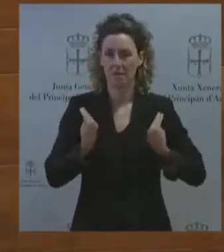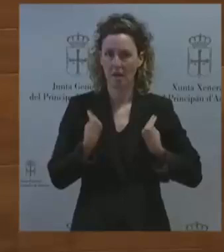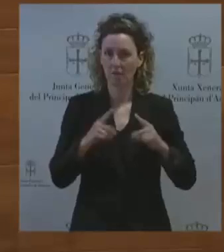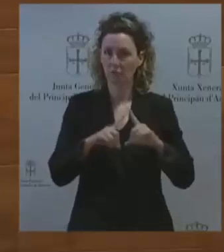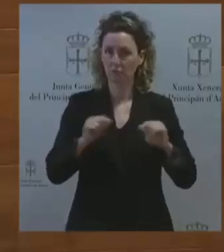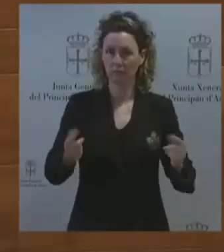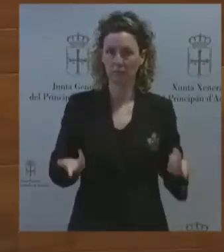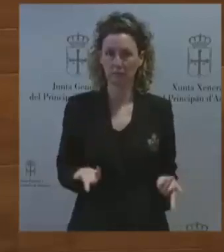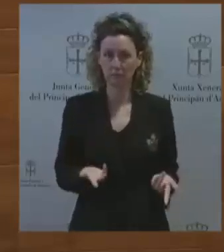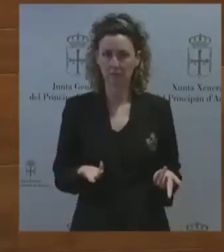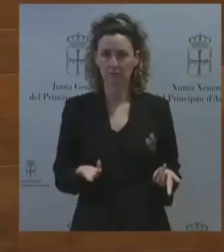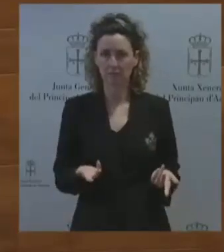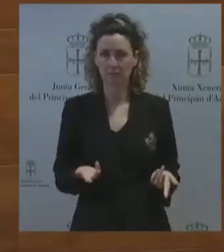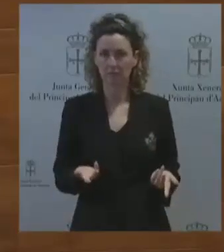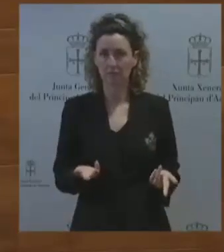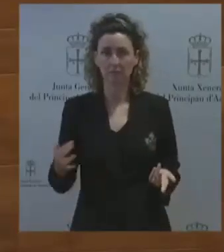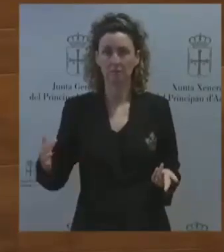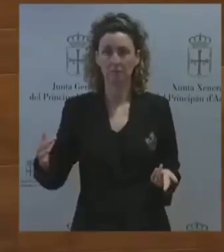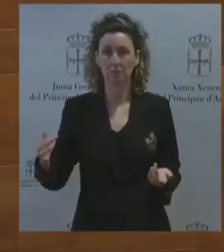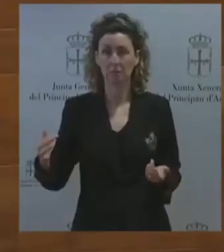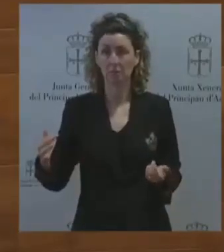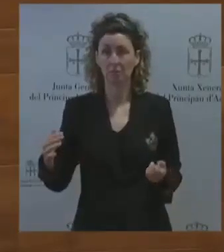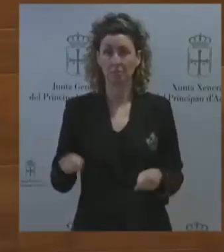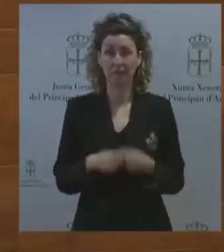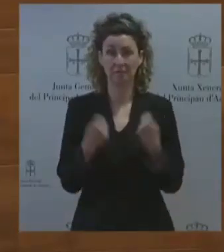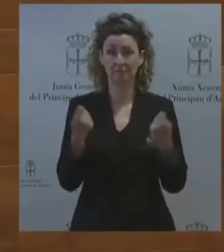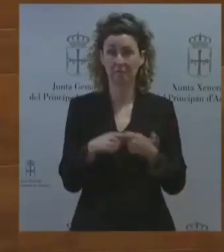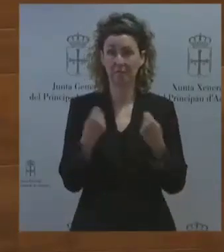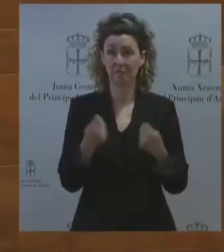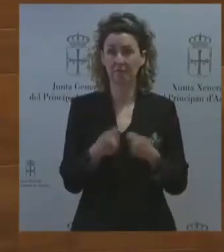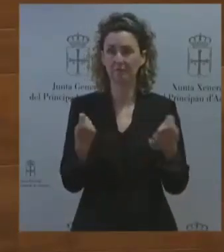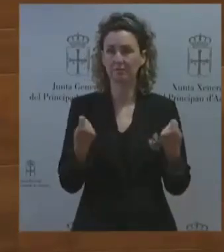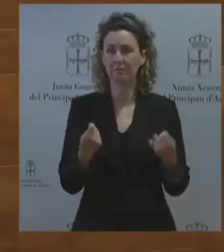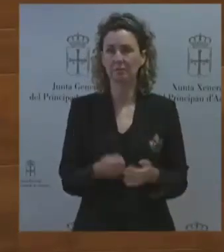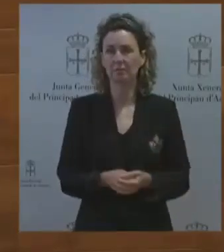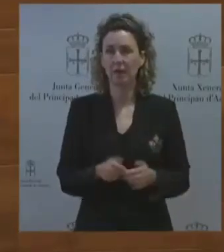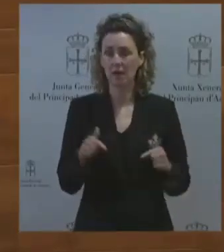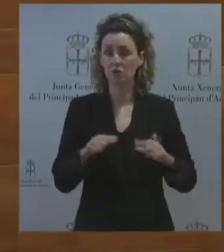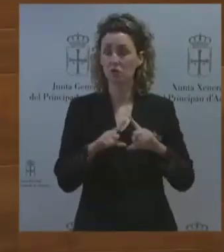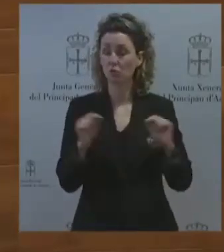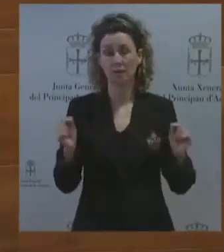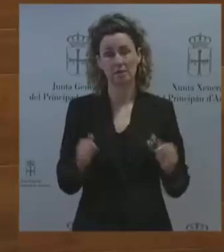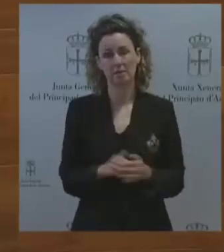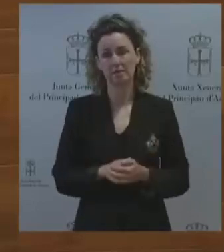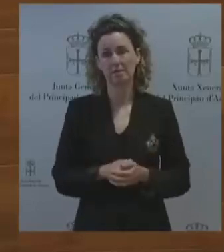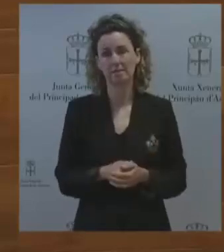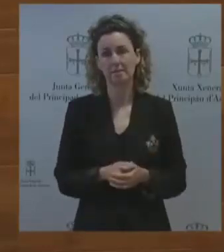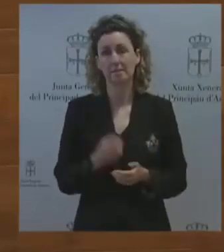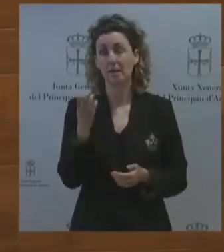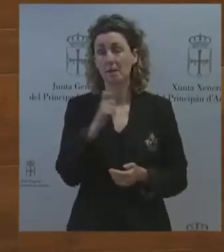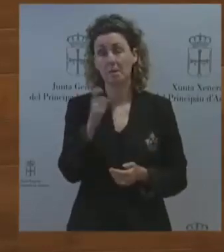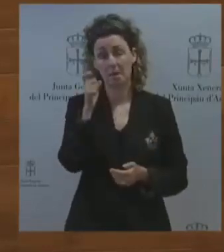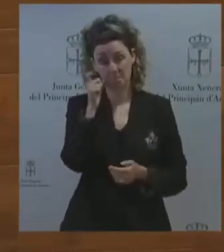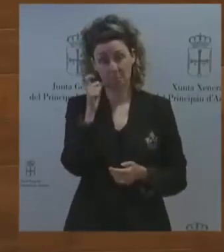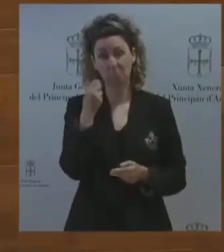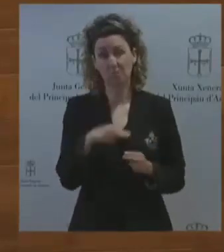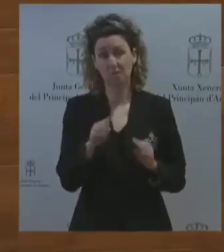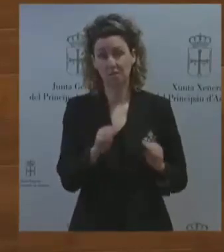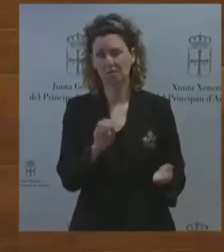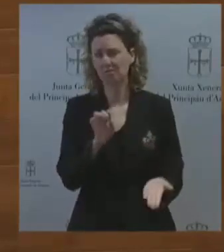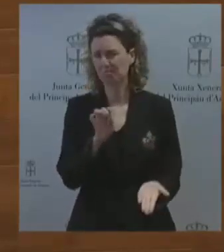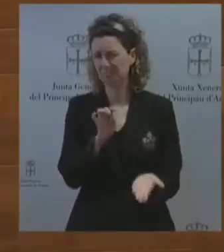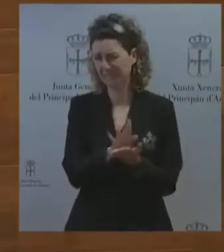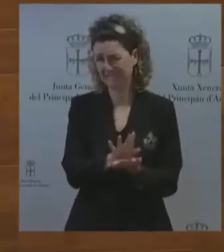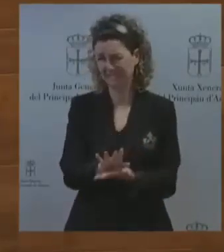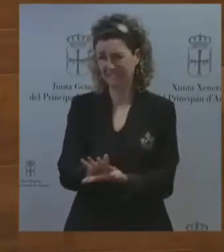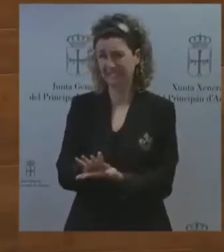de riqueza y de población. Usted, señor Barbón, con sus políticas está expulsando a los asturianos de nuestra tierra y